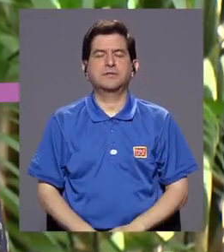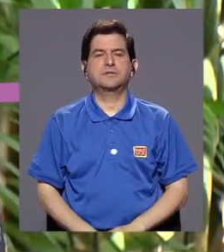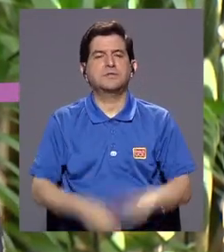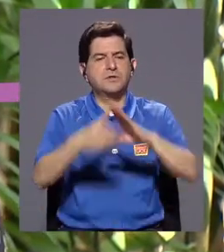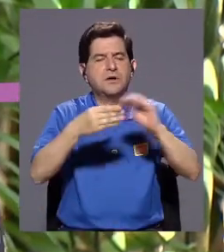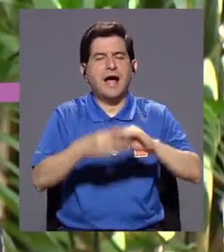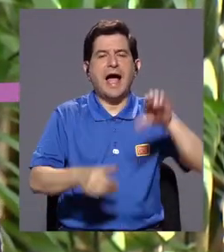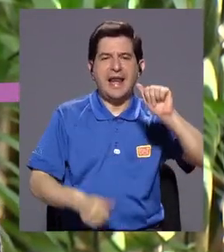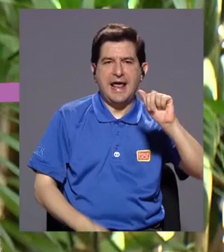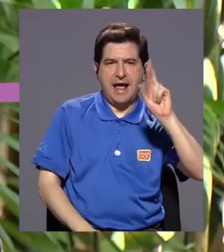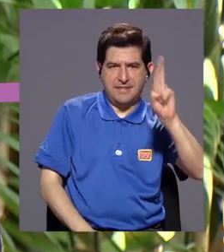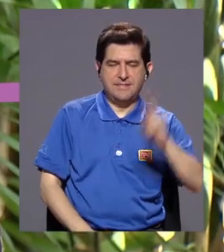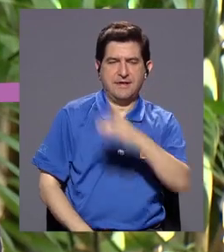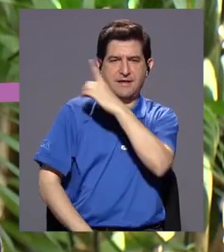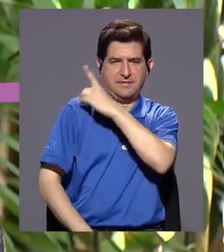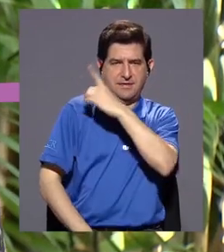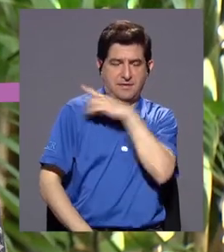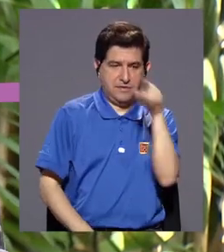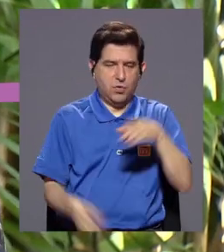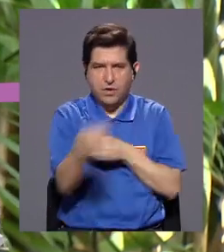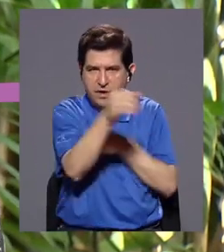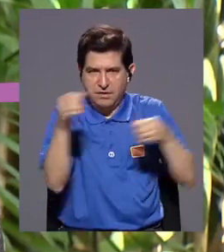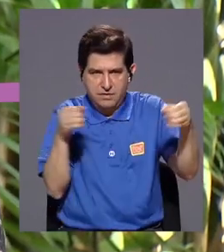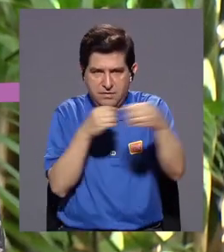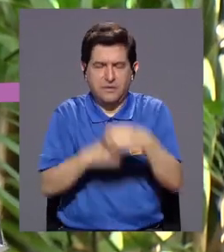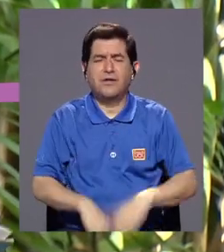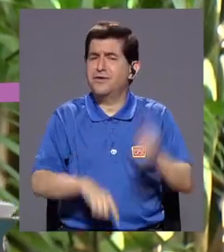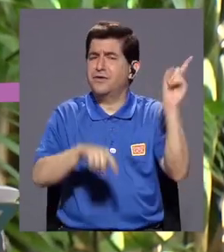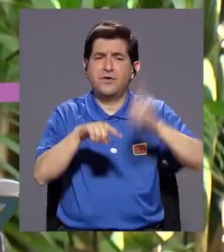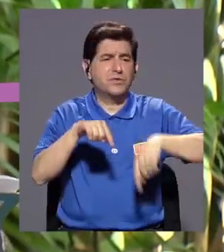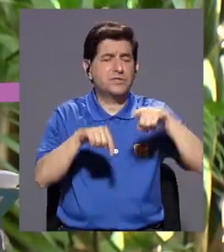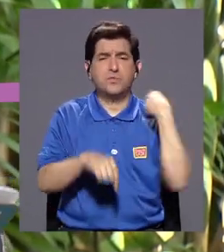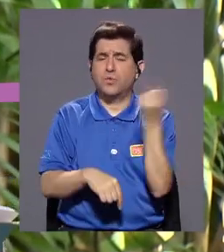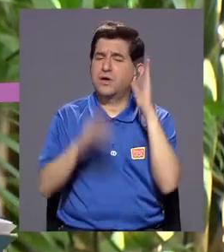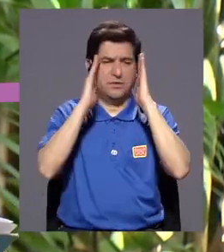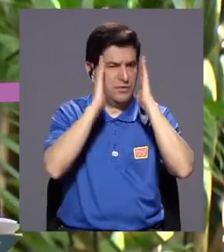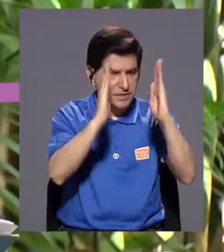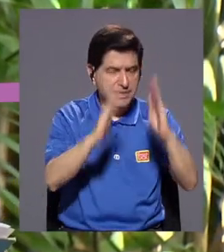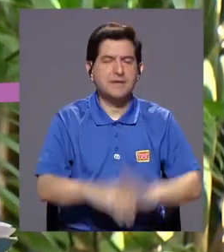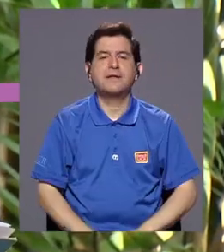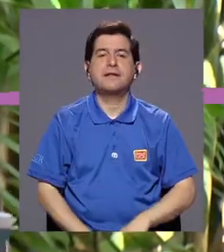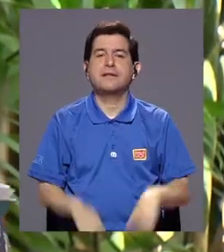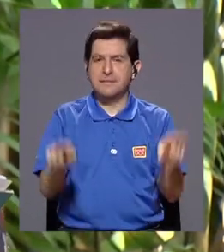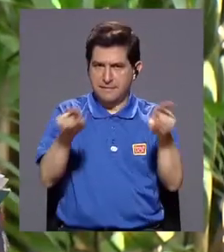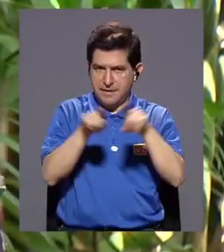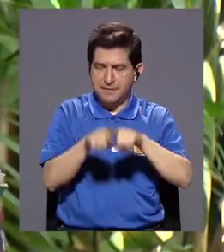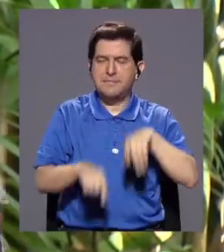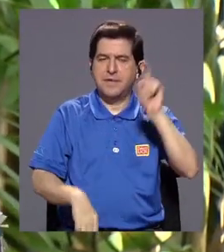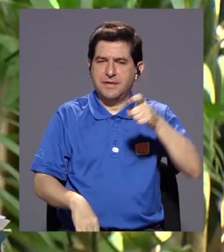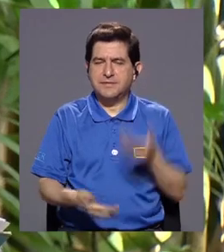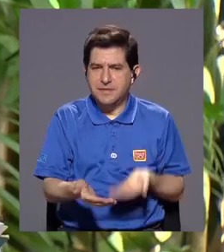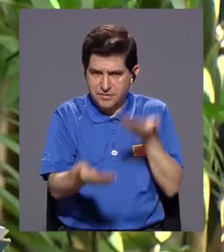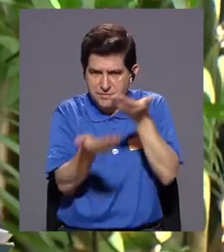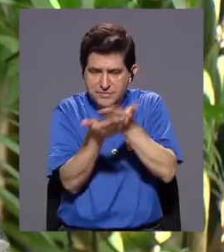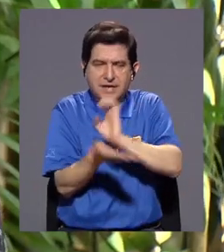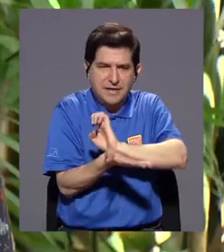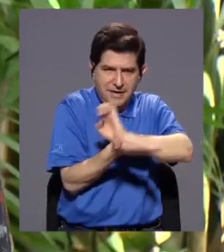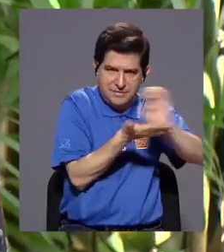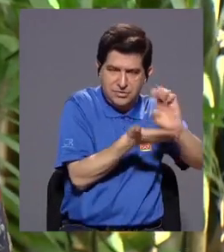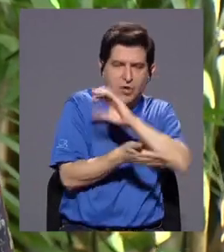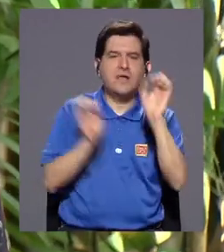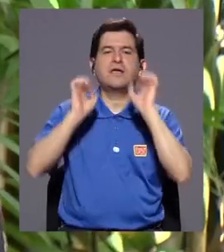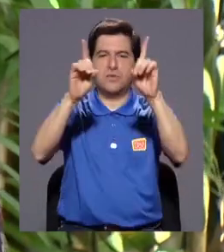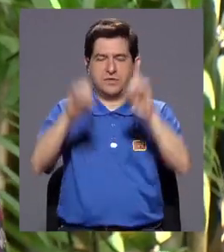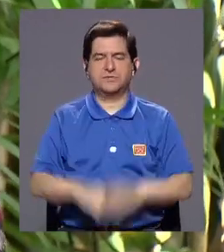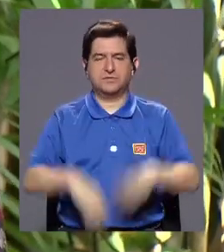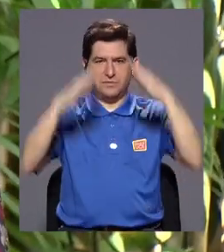estudiantes. Como comentó Alejandra Rivero, directora de esta oficina, no se puede dar solo atención, sino que se debe ofrecer